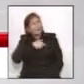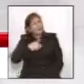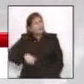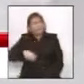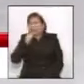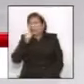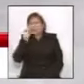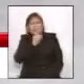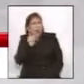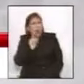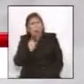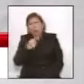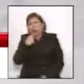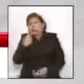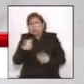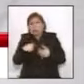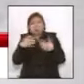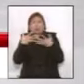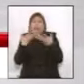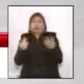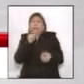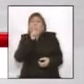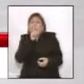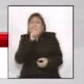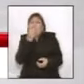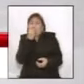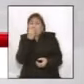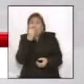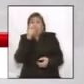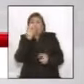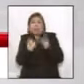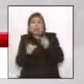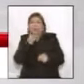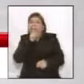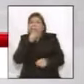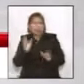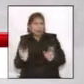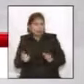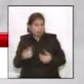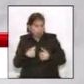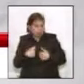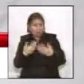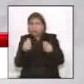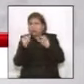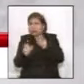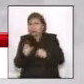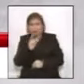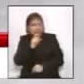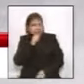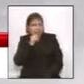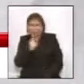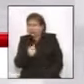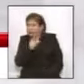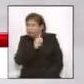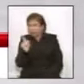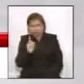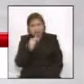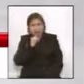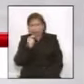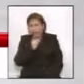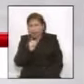sido así. Yo, muchas cosas yo callo para que la gente no quede mal. Y muchas personas. Y no ha sido así. Y no ha sido